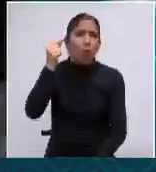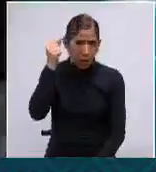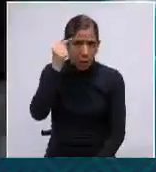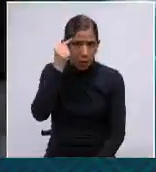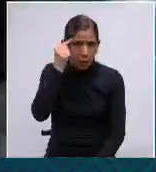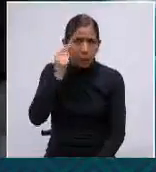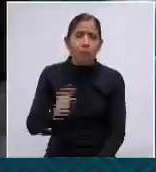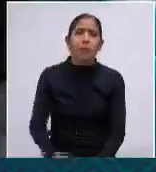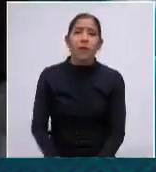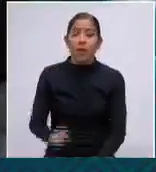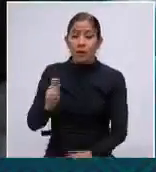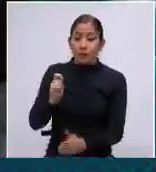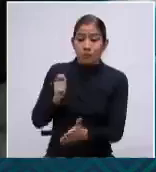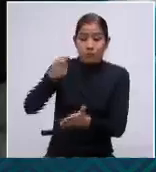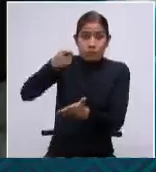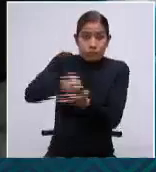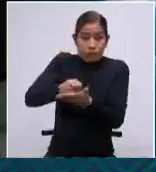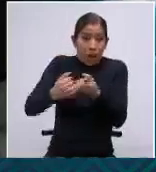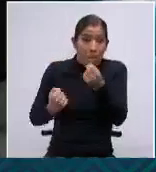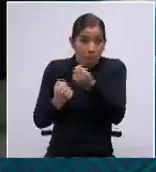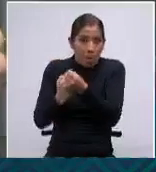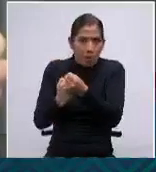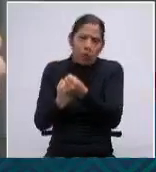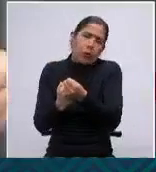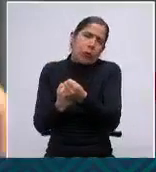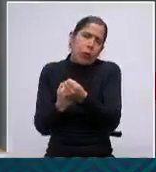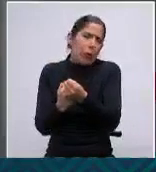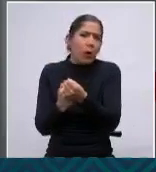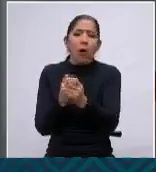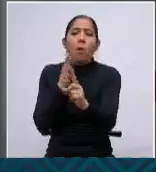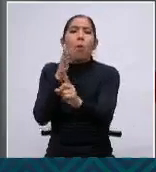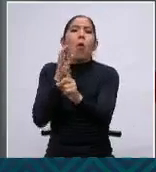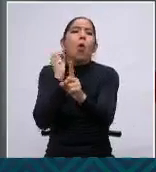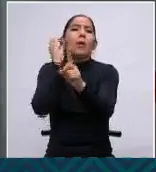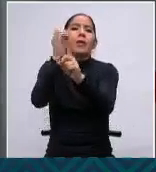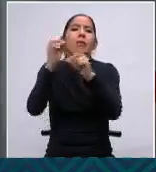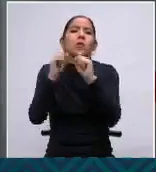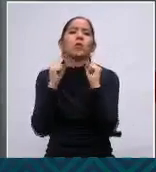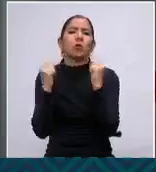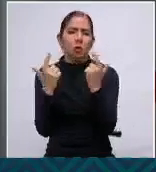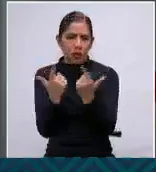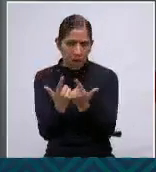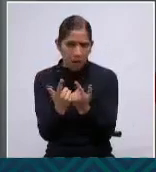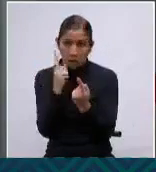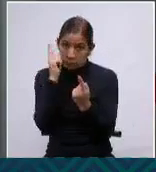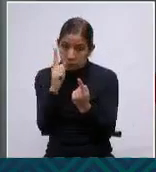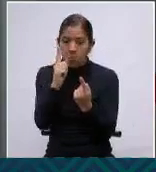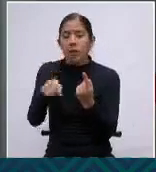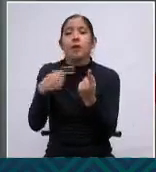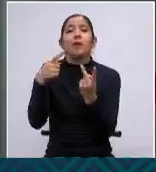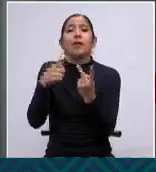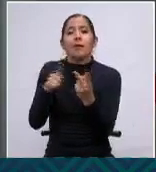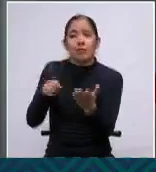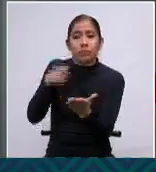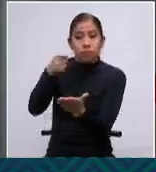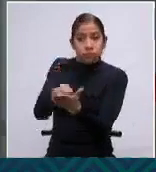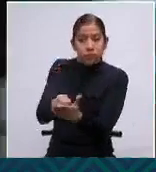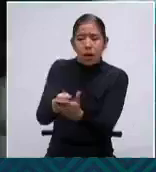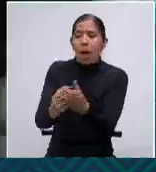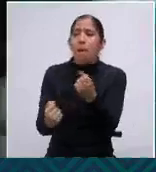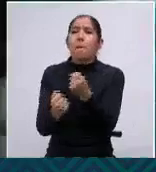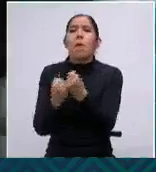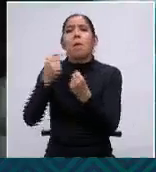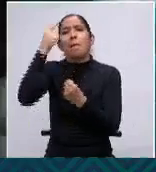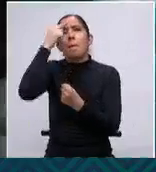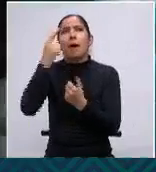decía, no solamente que tiene un componente fuertemente social, sino también es un factor para generar debida